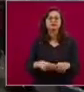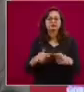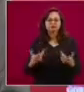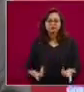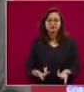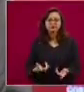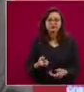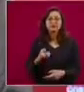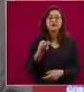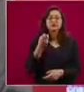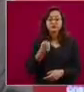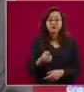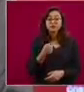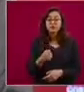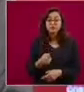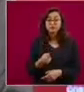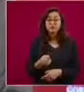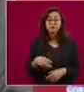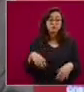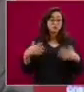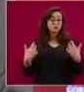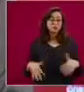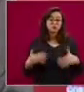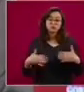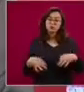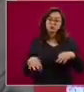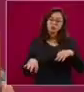fue una labor